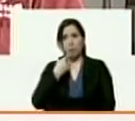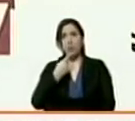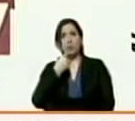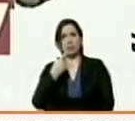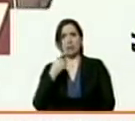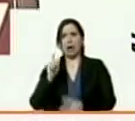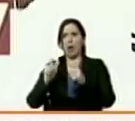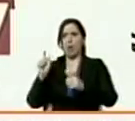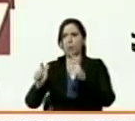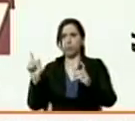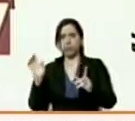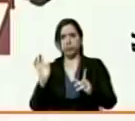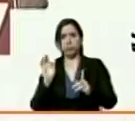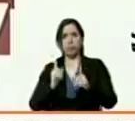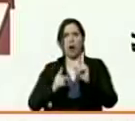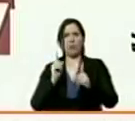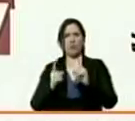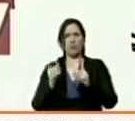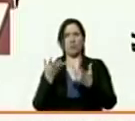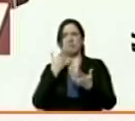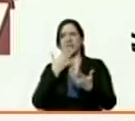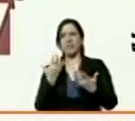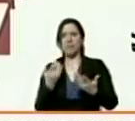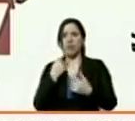algunos criticaron el proceso de carnetización.